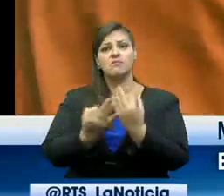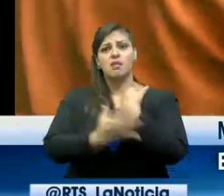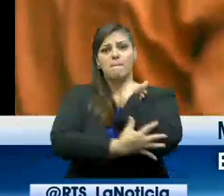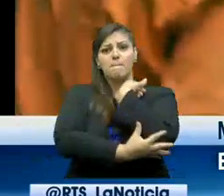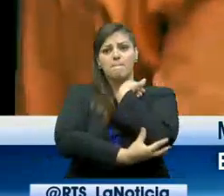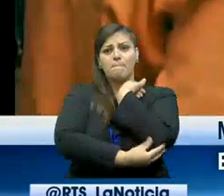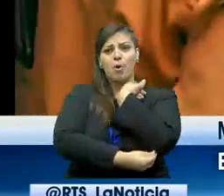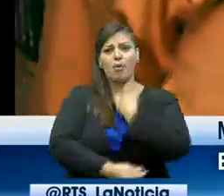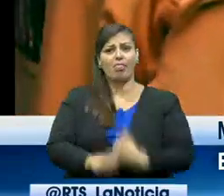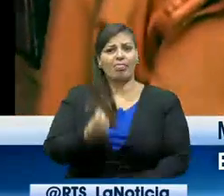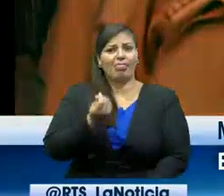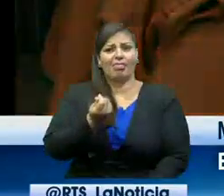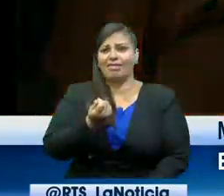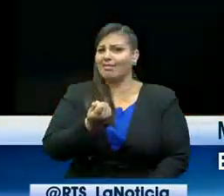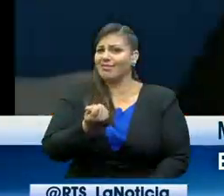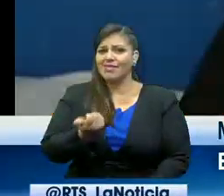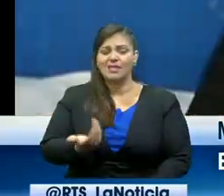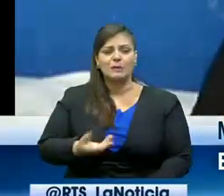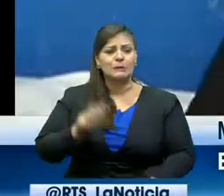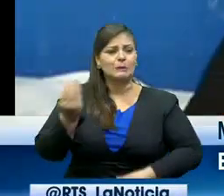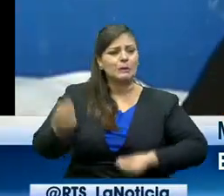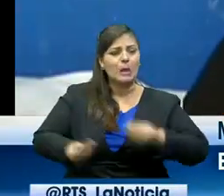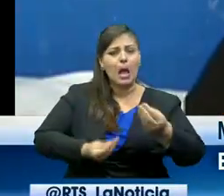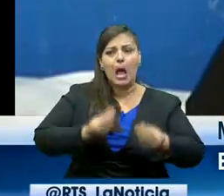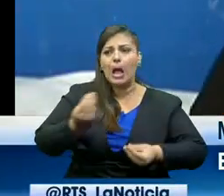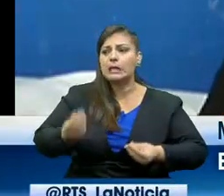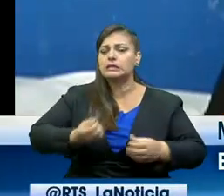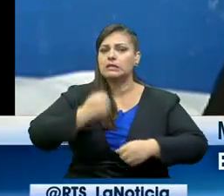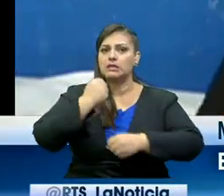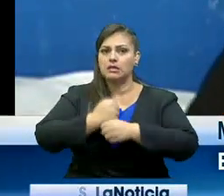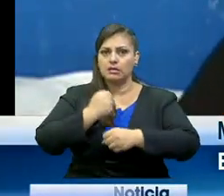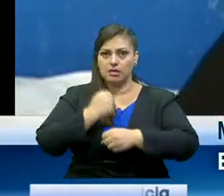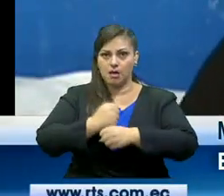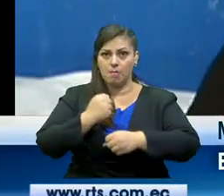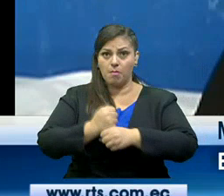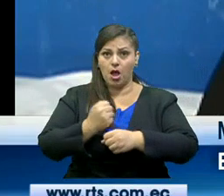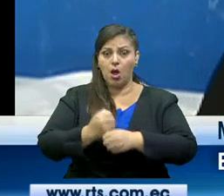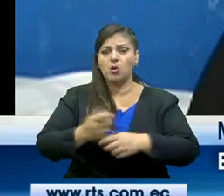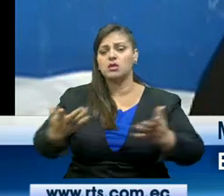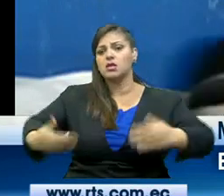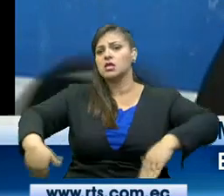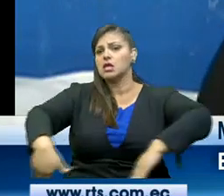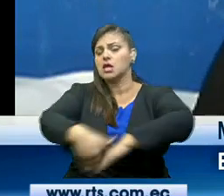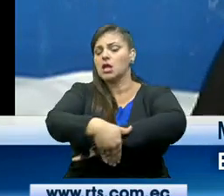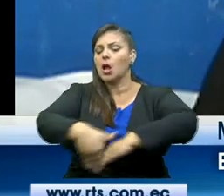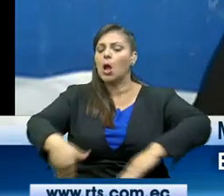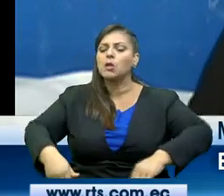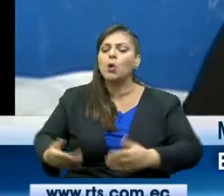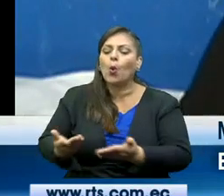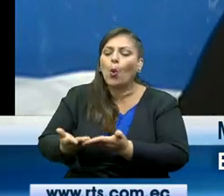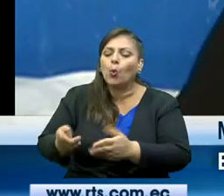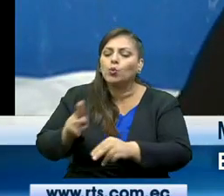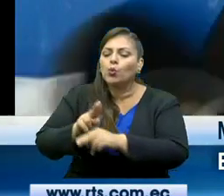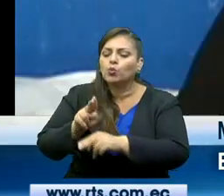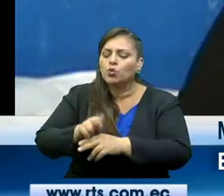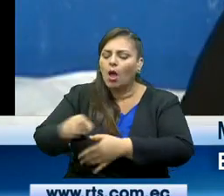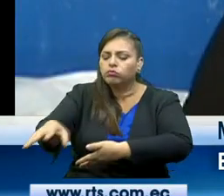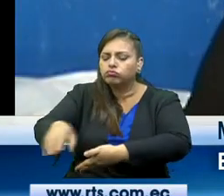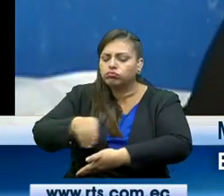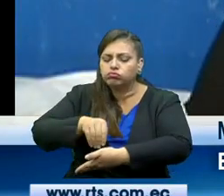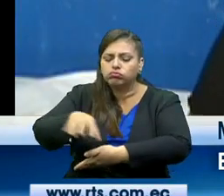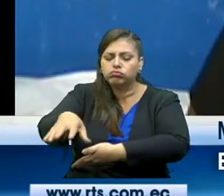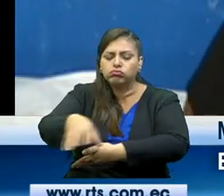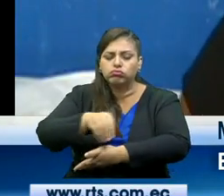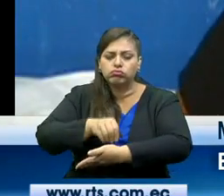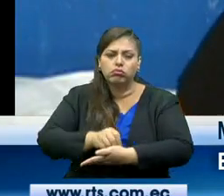les alcanza para subsistir. Cuando tenemos poquito vamos a vender para darle comer a las bebés. ¿Y cuánto ganan diariamente en el reciclo?